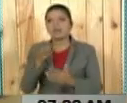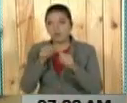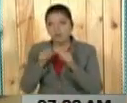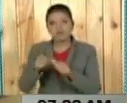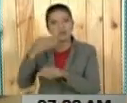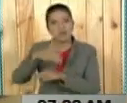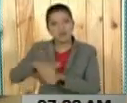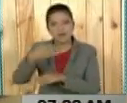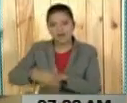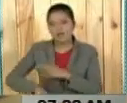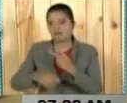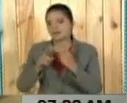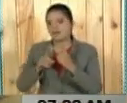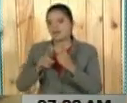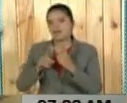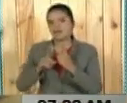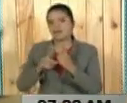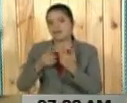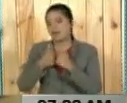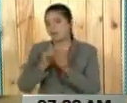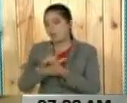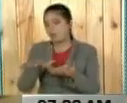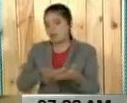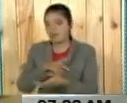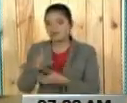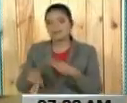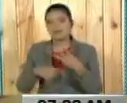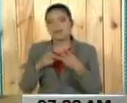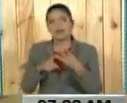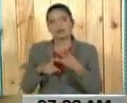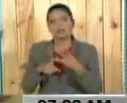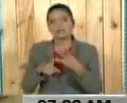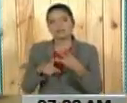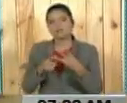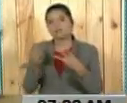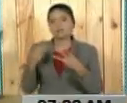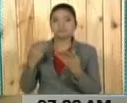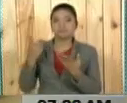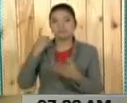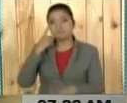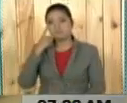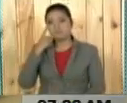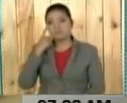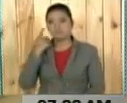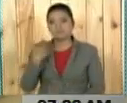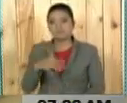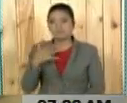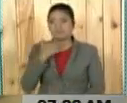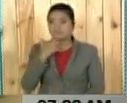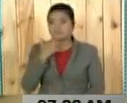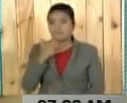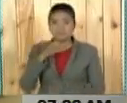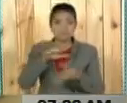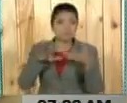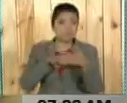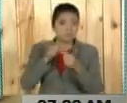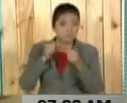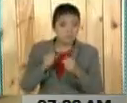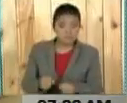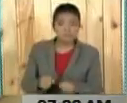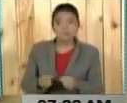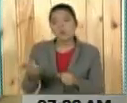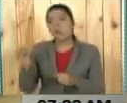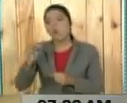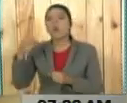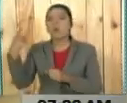calle, proyectos de traer la violencia, de tensar la cuerda para que haya un estallido de violencia, proyectos más